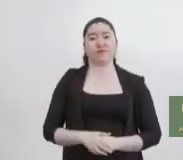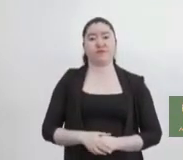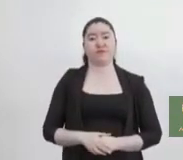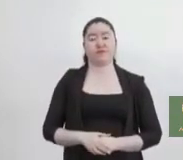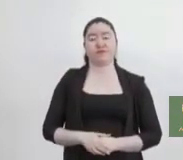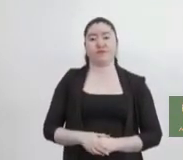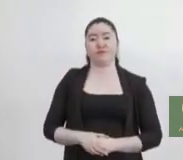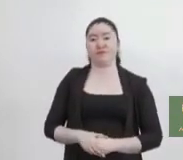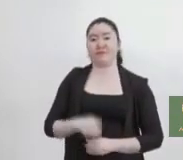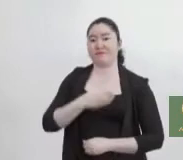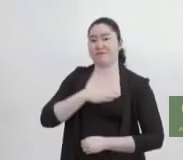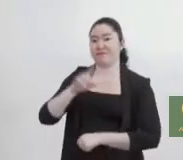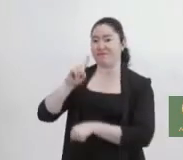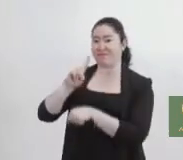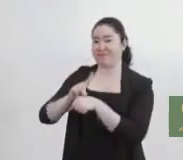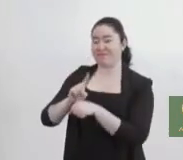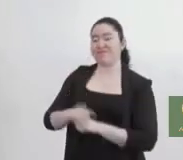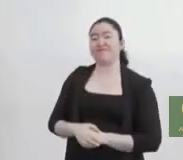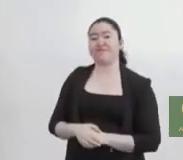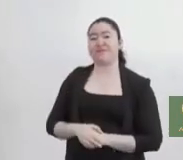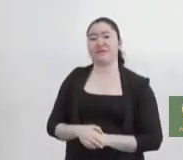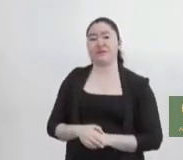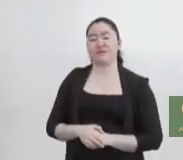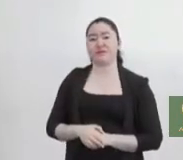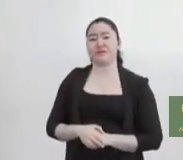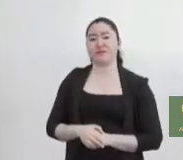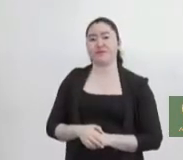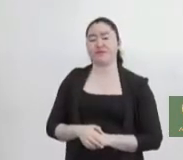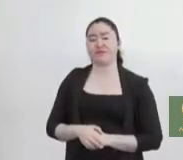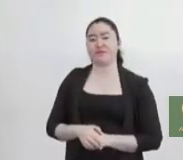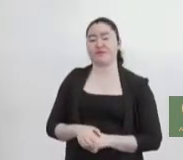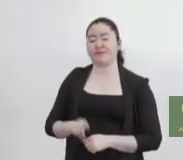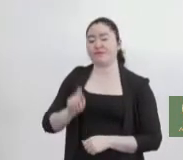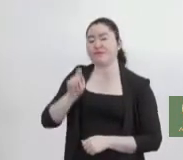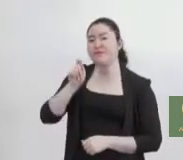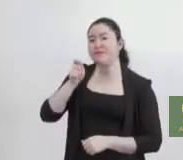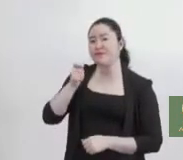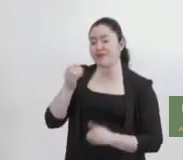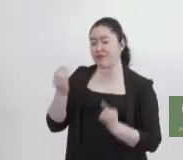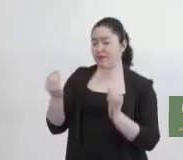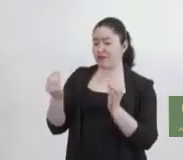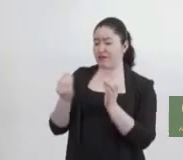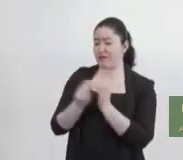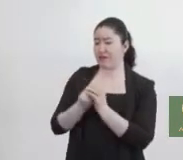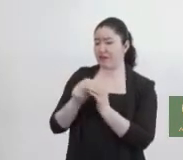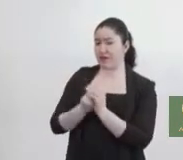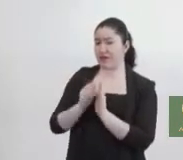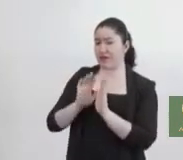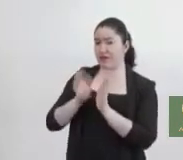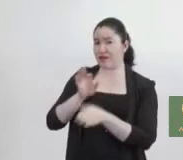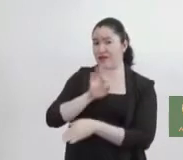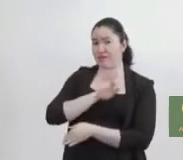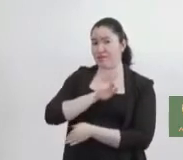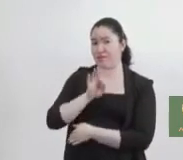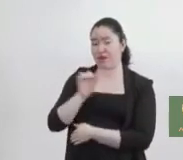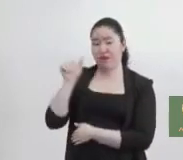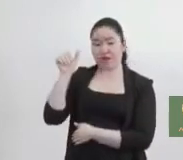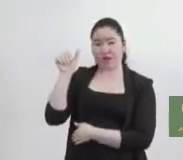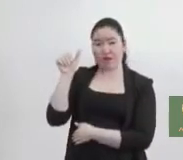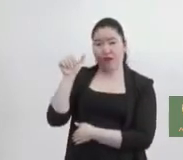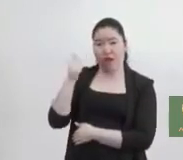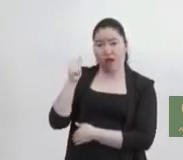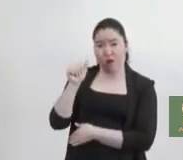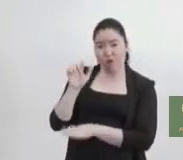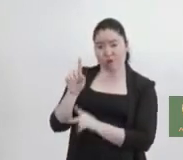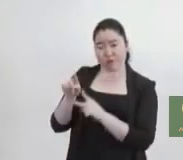Buenos días. Esto es que las clases podrían reanudarse en agosto próximo,